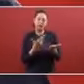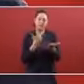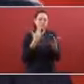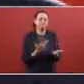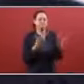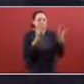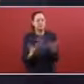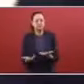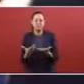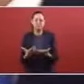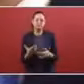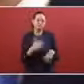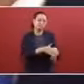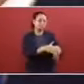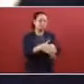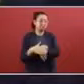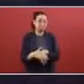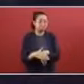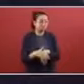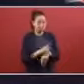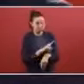eso fue el llamado. Si no,